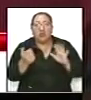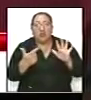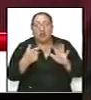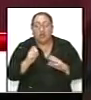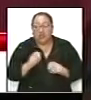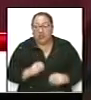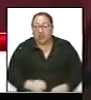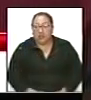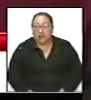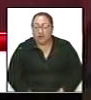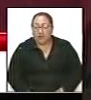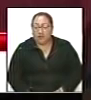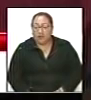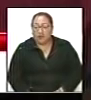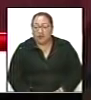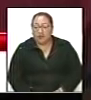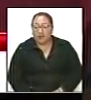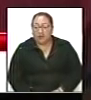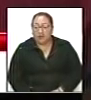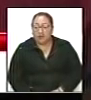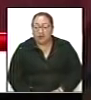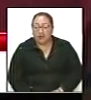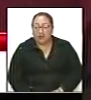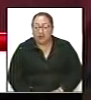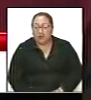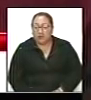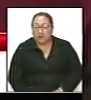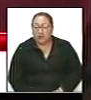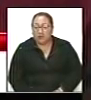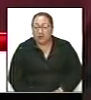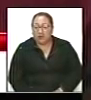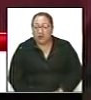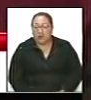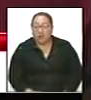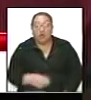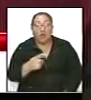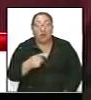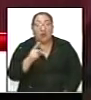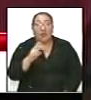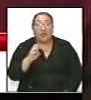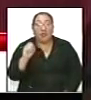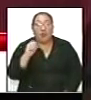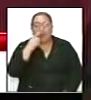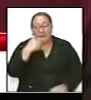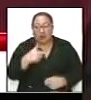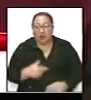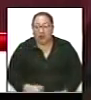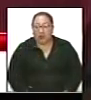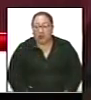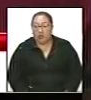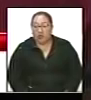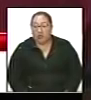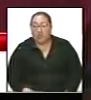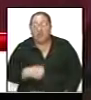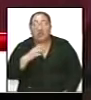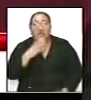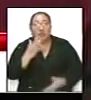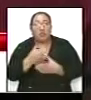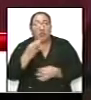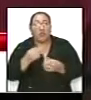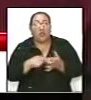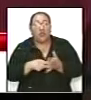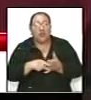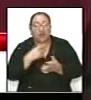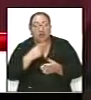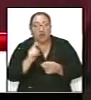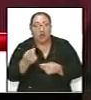23.470 de combustible por diésel o petróleo. ¿Y qué señala la sentencia? Tanto